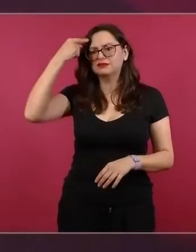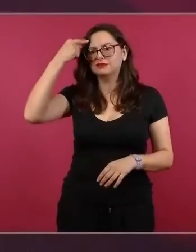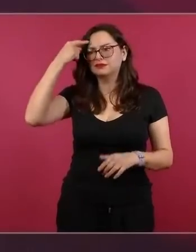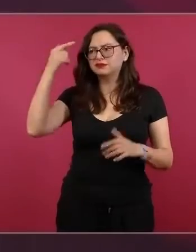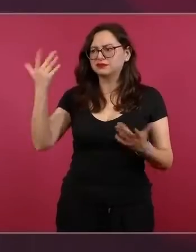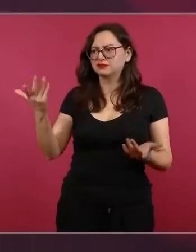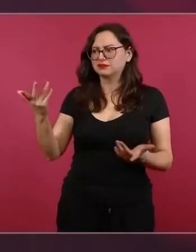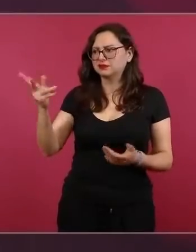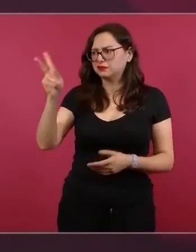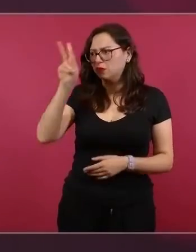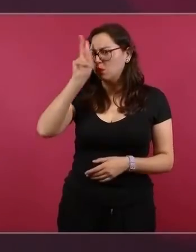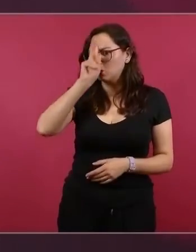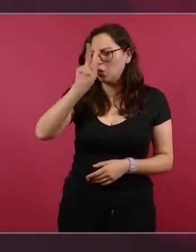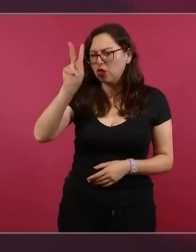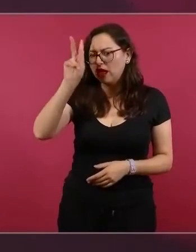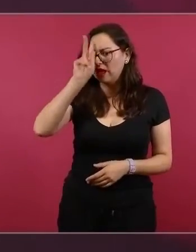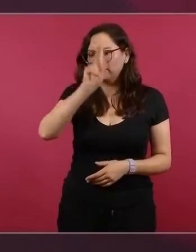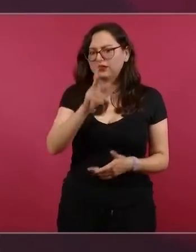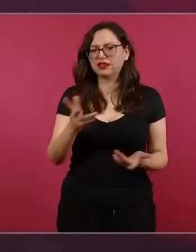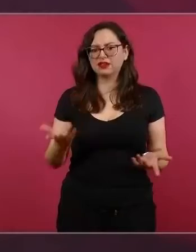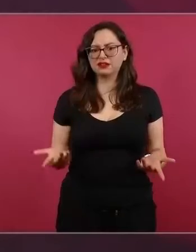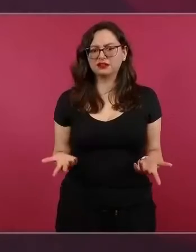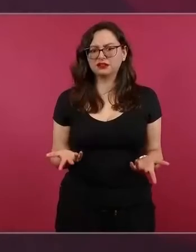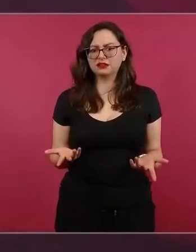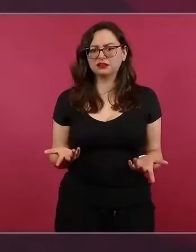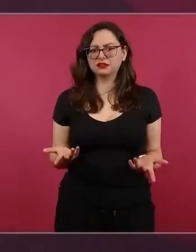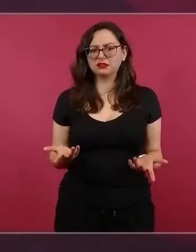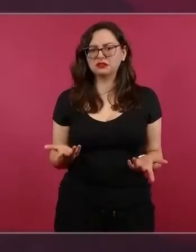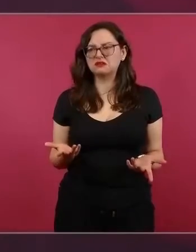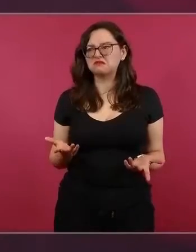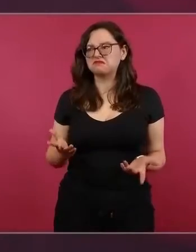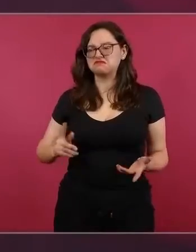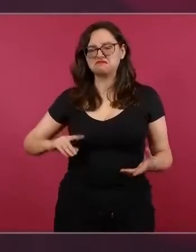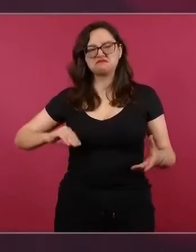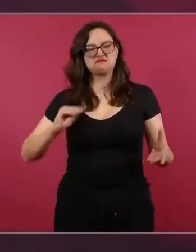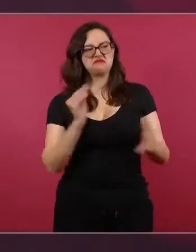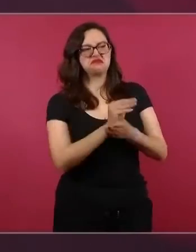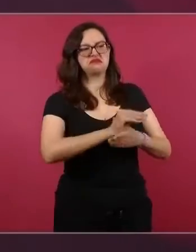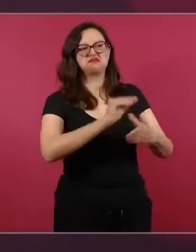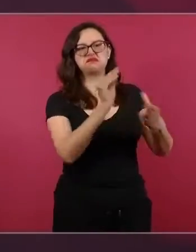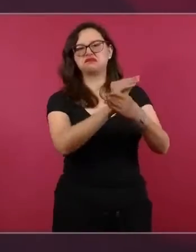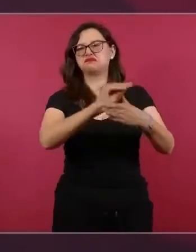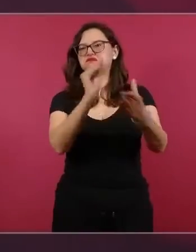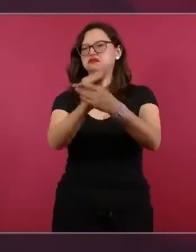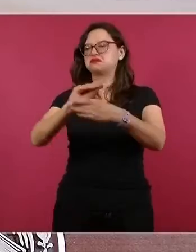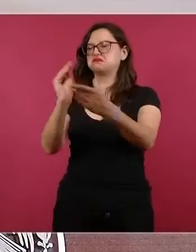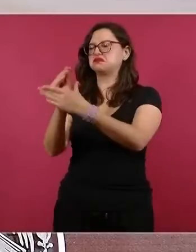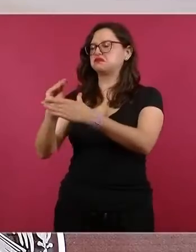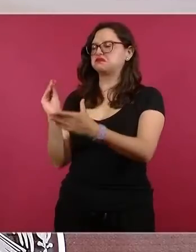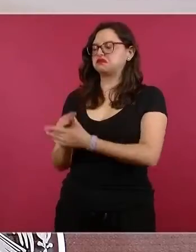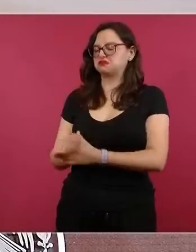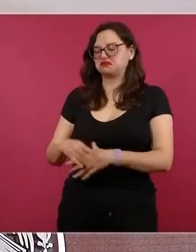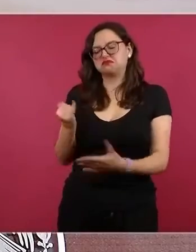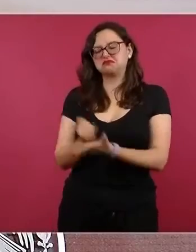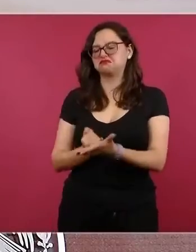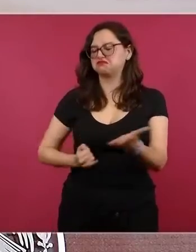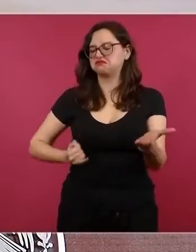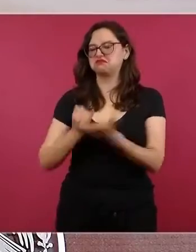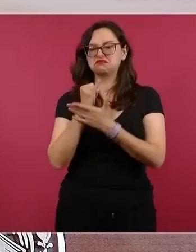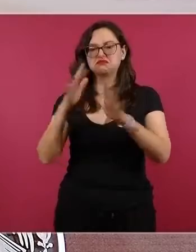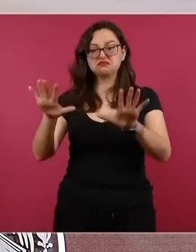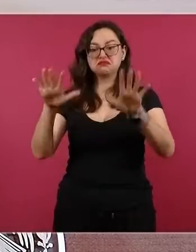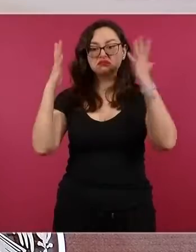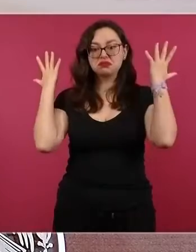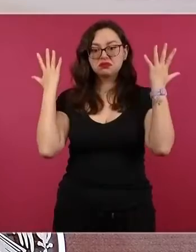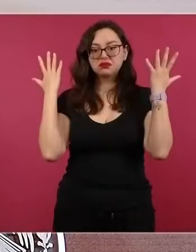una determinación de esa magnitud sin considerar que todos tenemos responsabilidad para que no